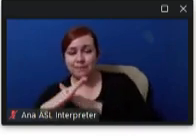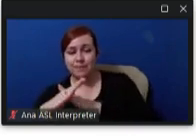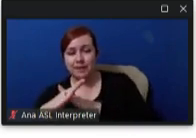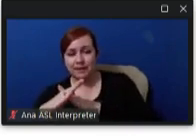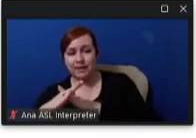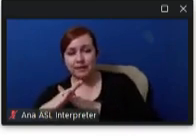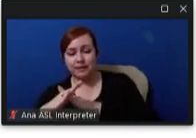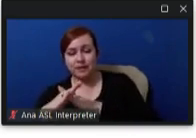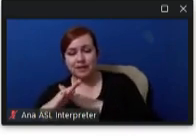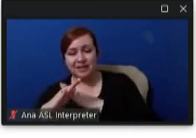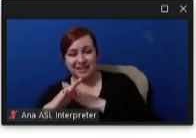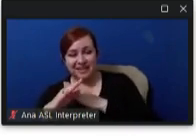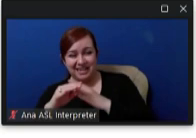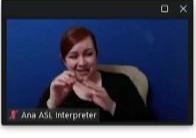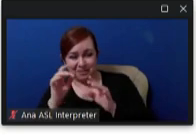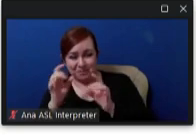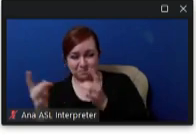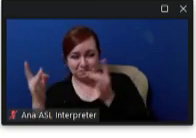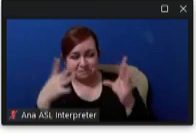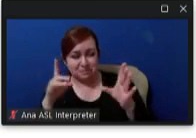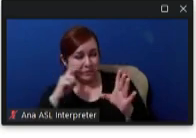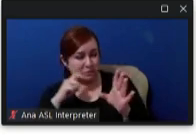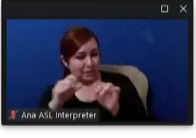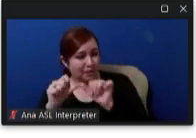ocurran. Y dos,